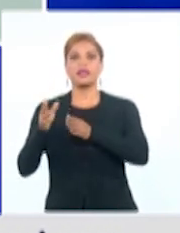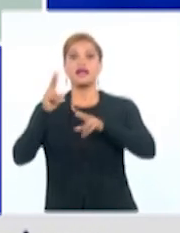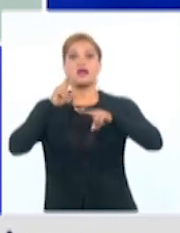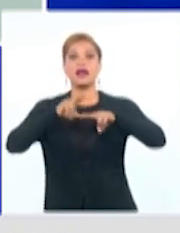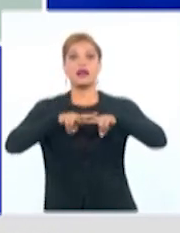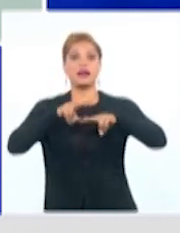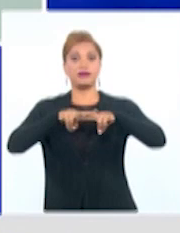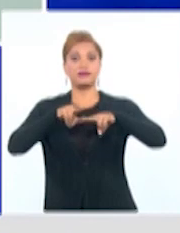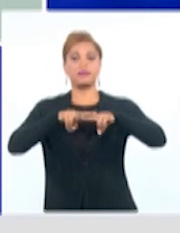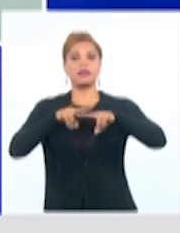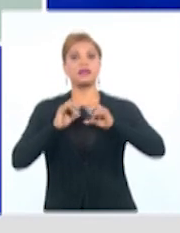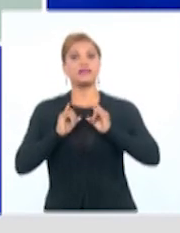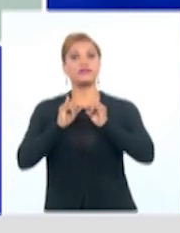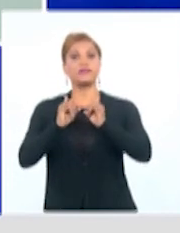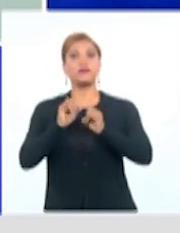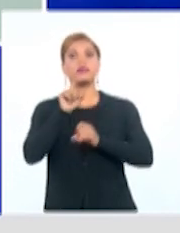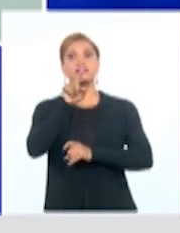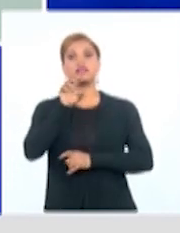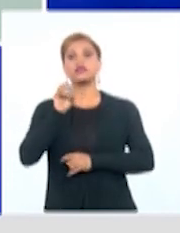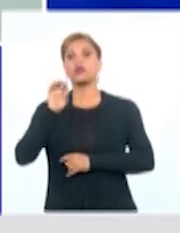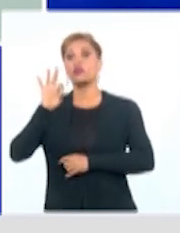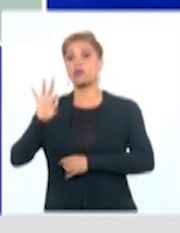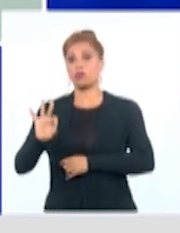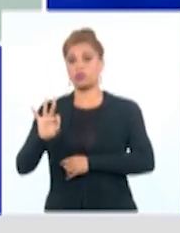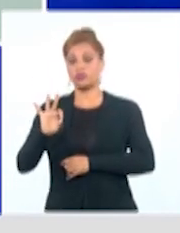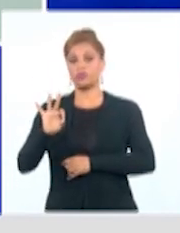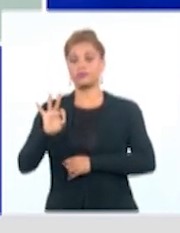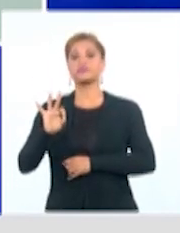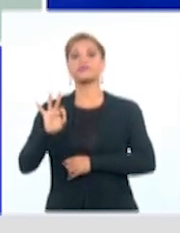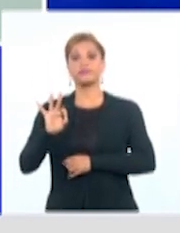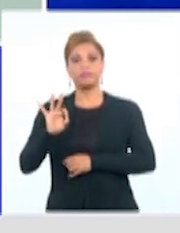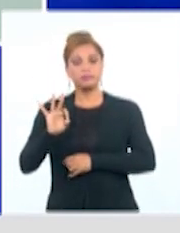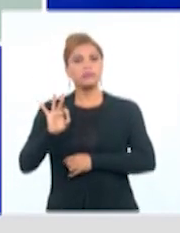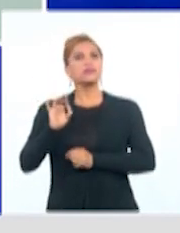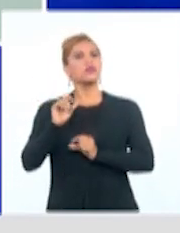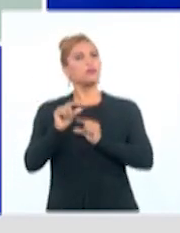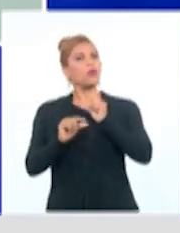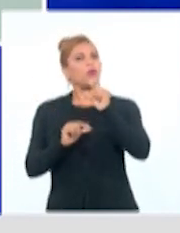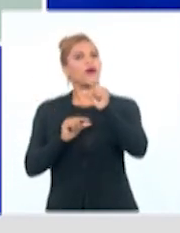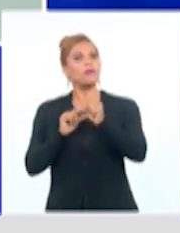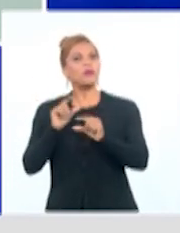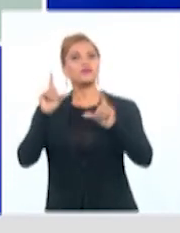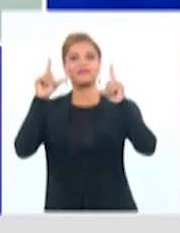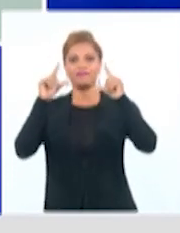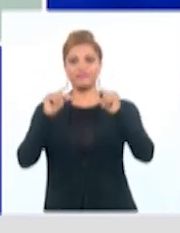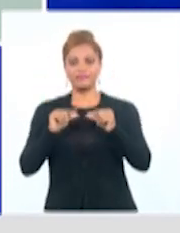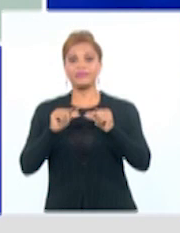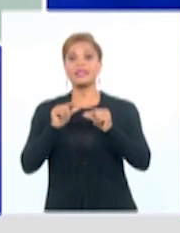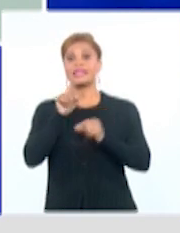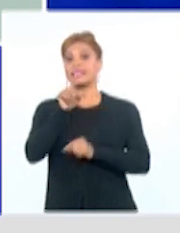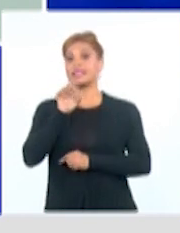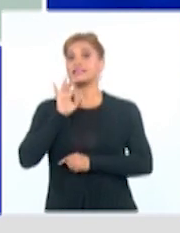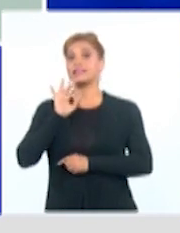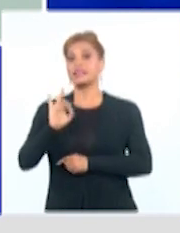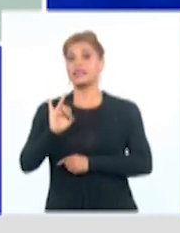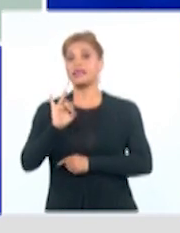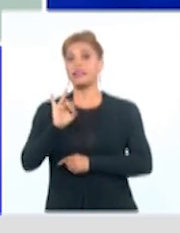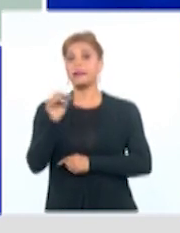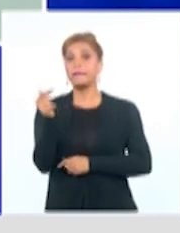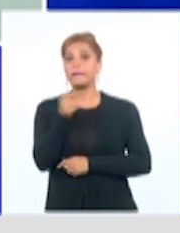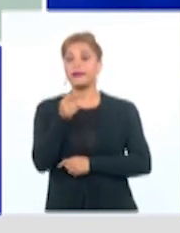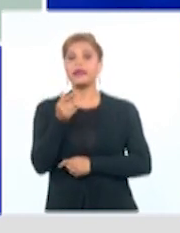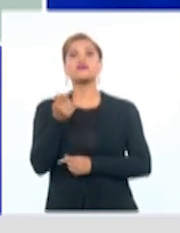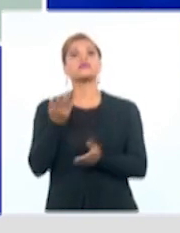cubana, La Habana, 108 casos autóctonos, ha venido bajando, 17 casos menos reporta que